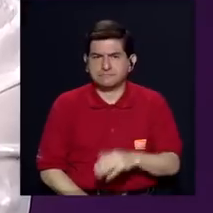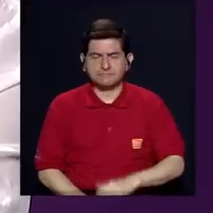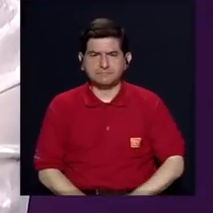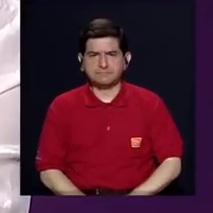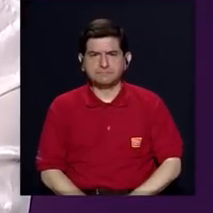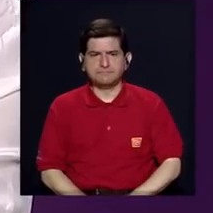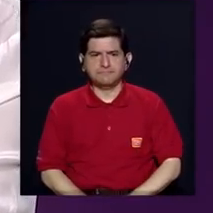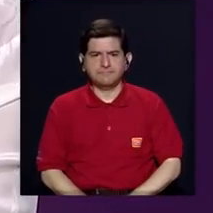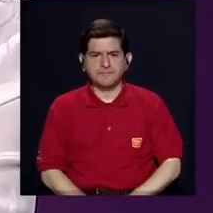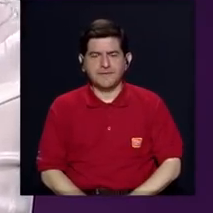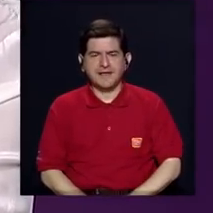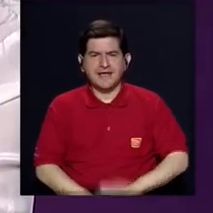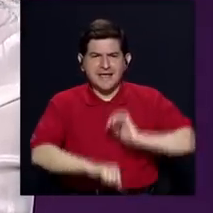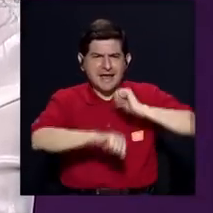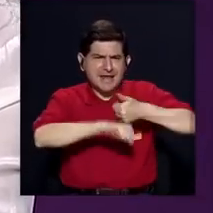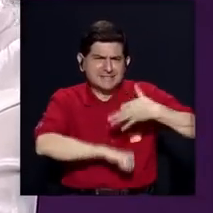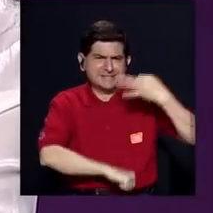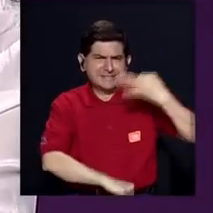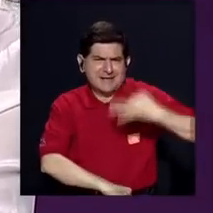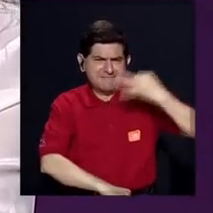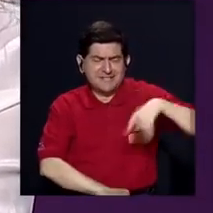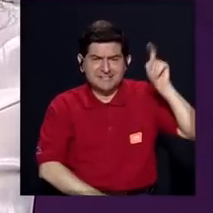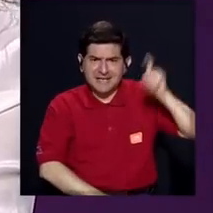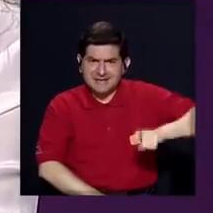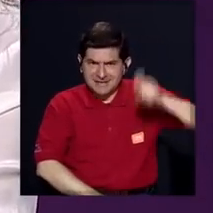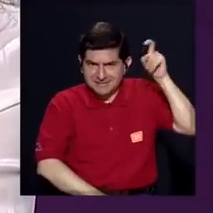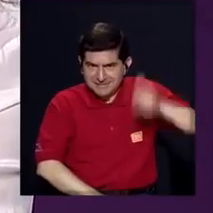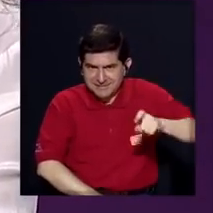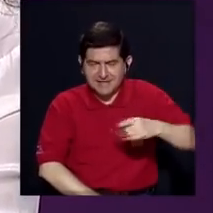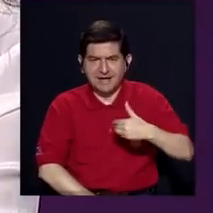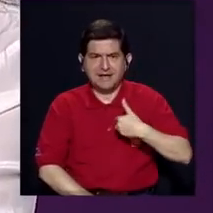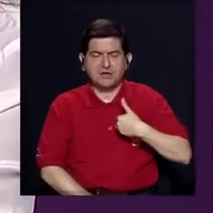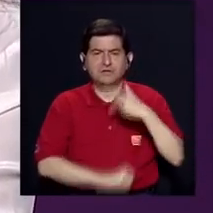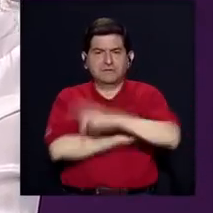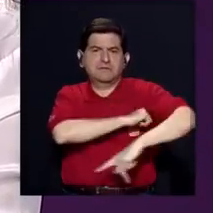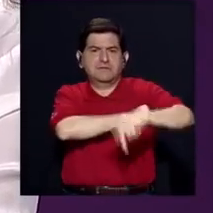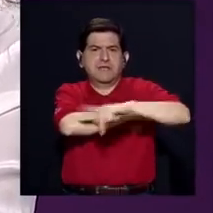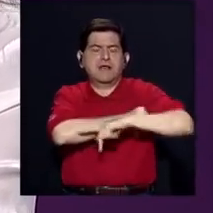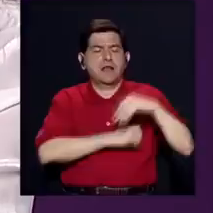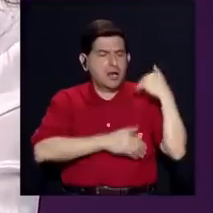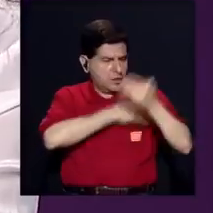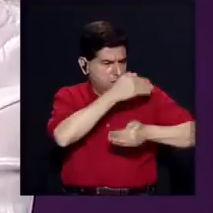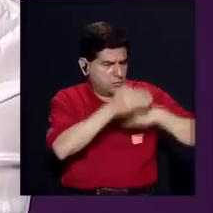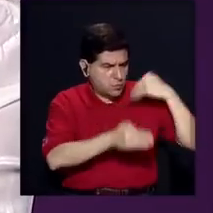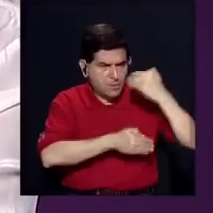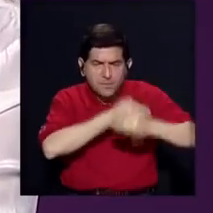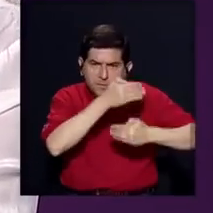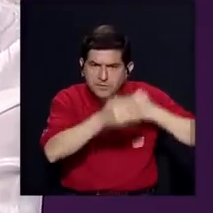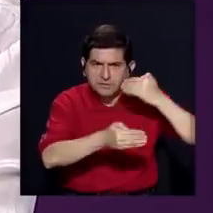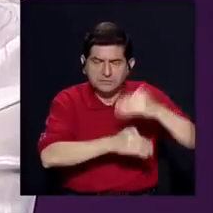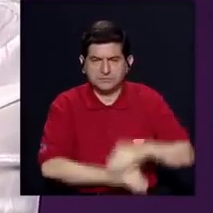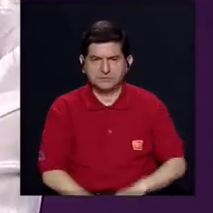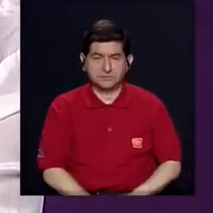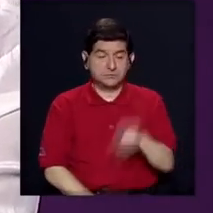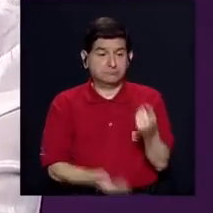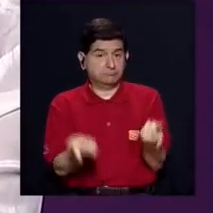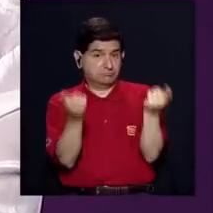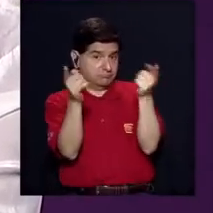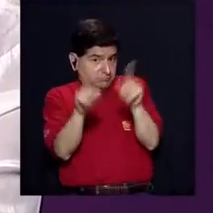y la formalización de la necesidad que tiene nuestro país de un protocolo que